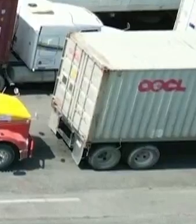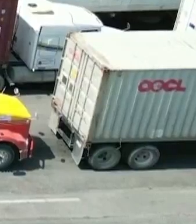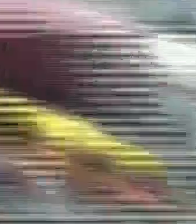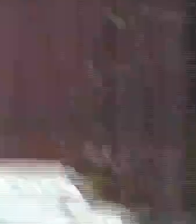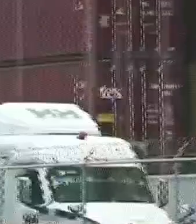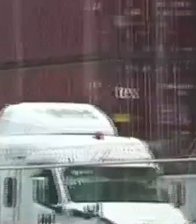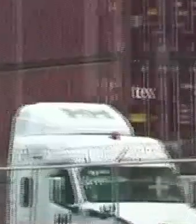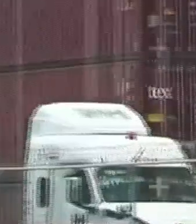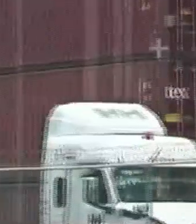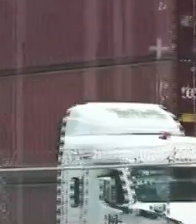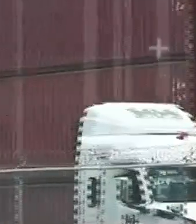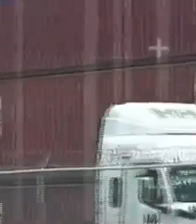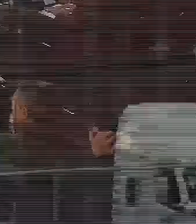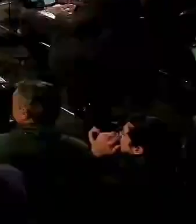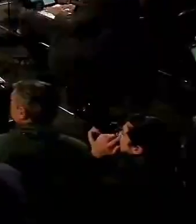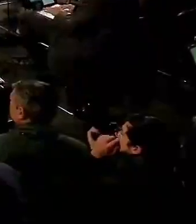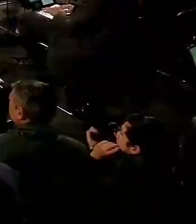Manzanillo.